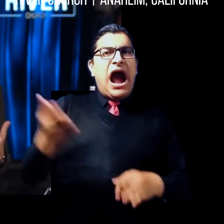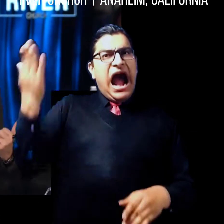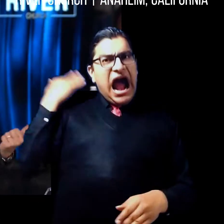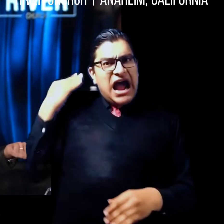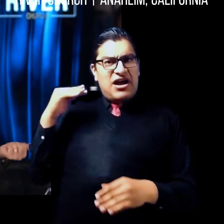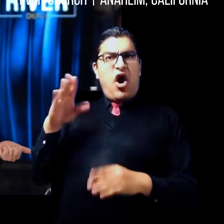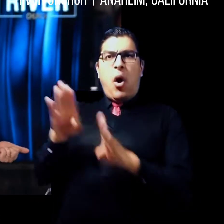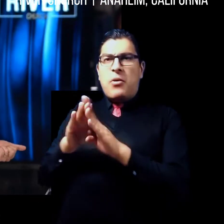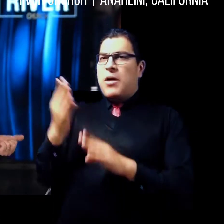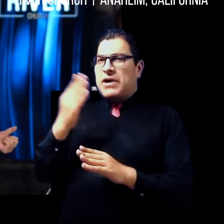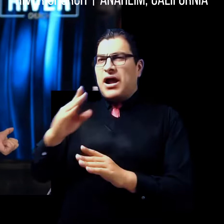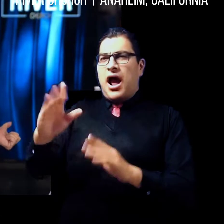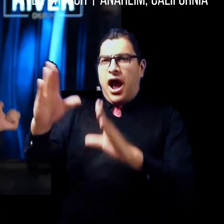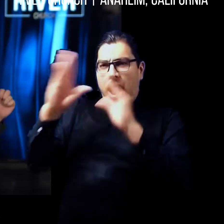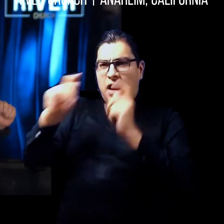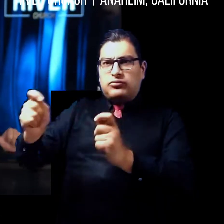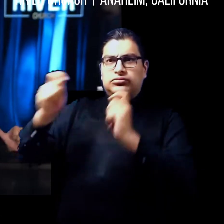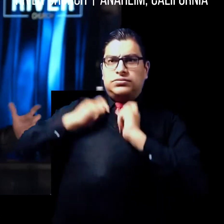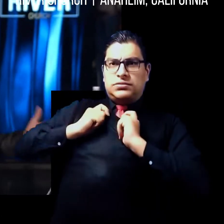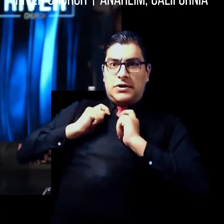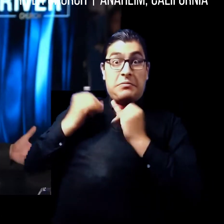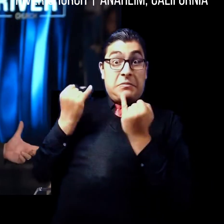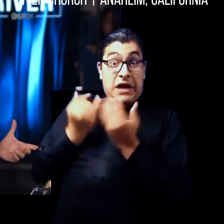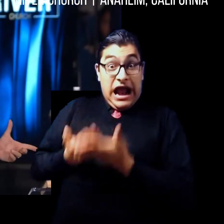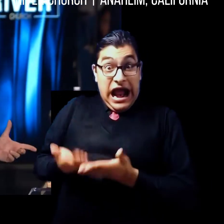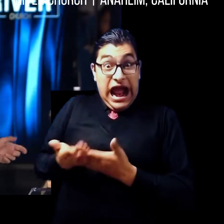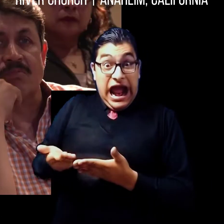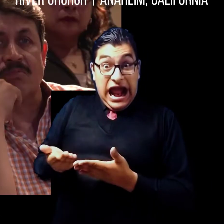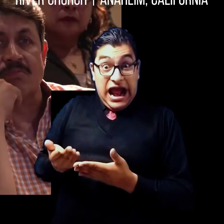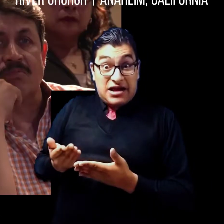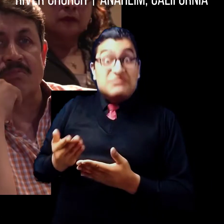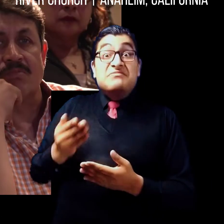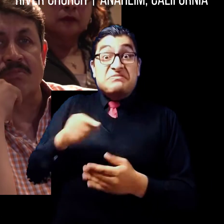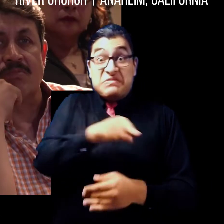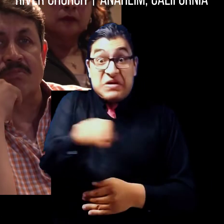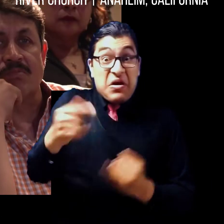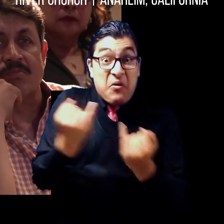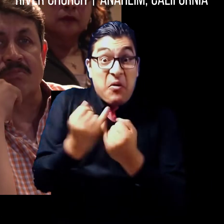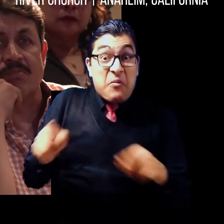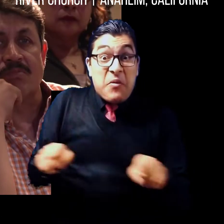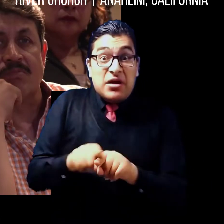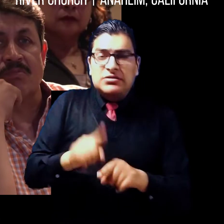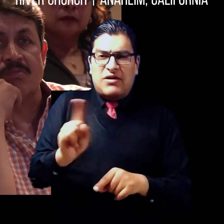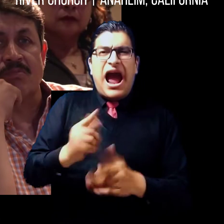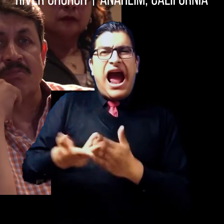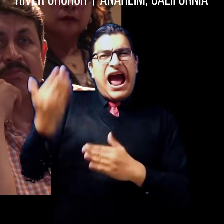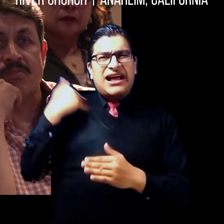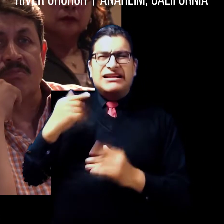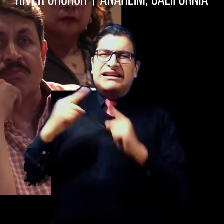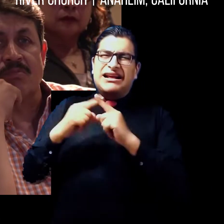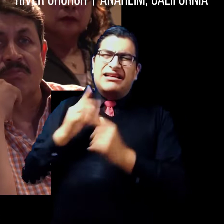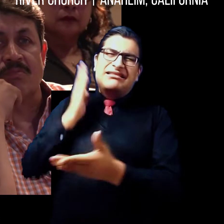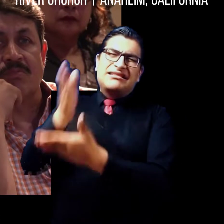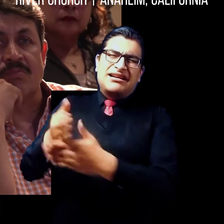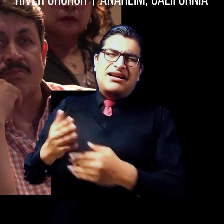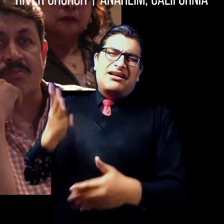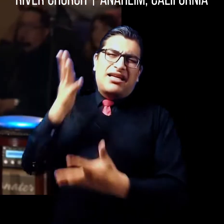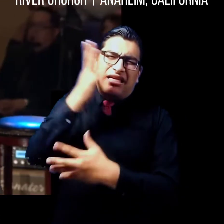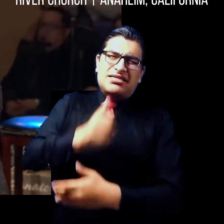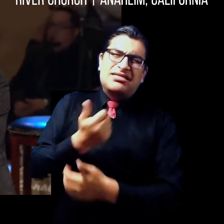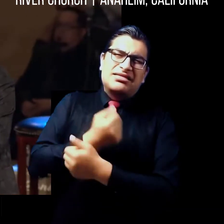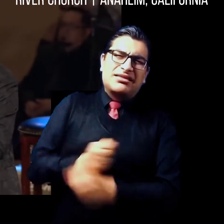ese evangelio que heredé es el mismo que hoy estamos viviendo. Era horrible congregarse, aburrido, pero